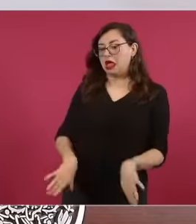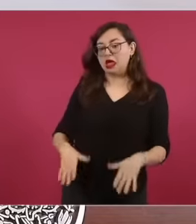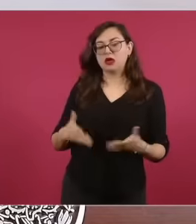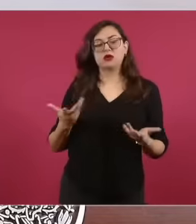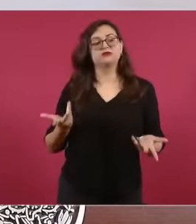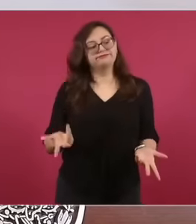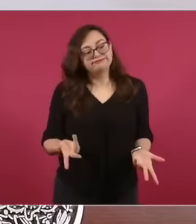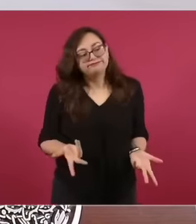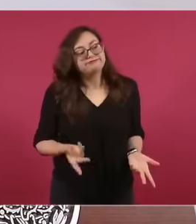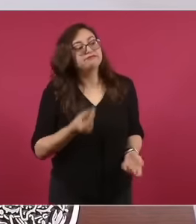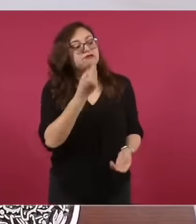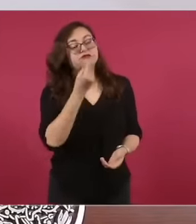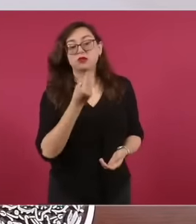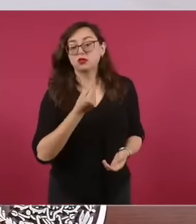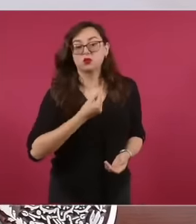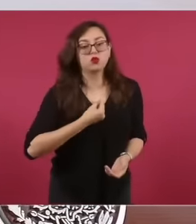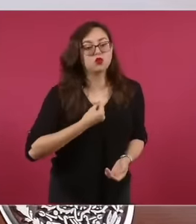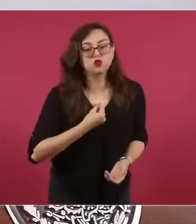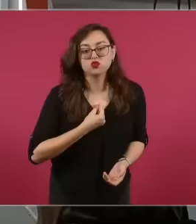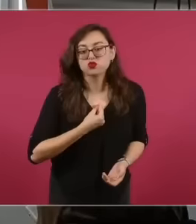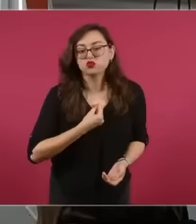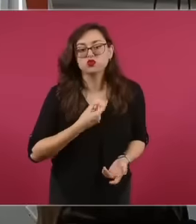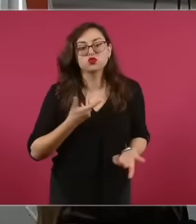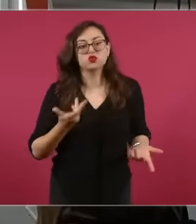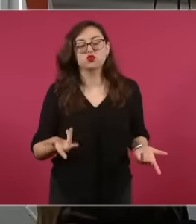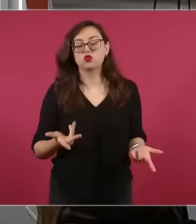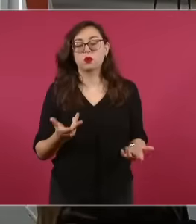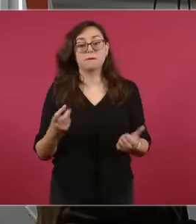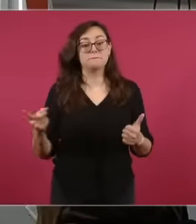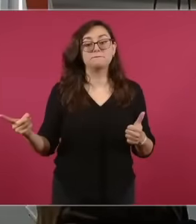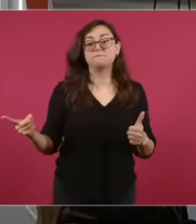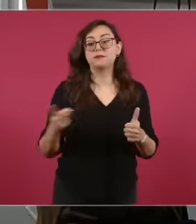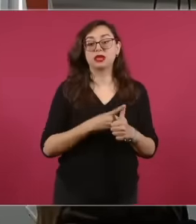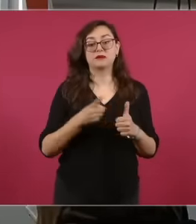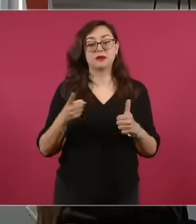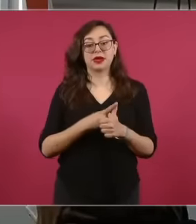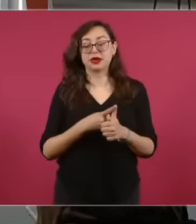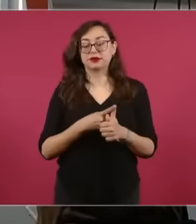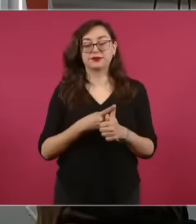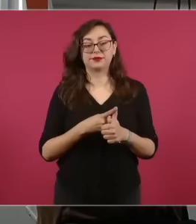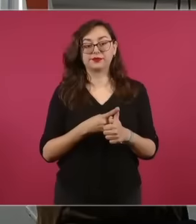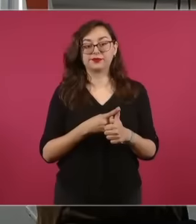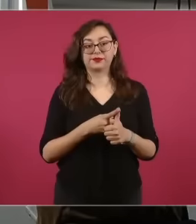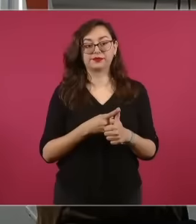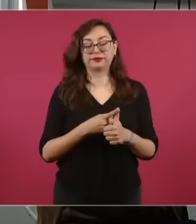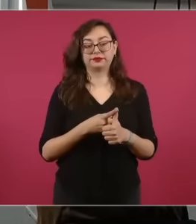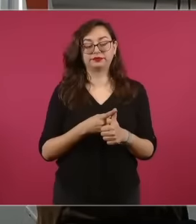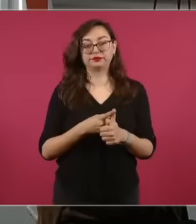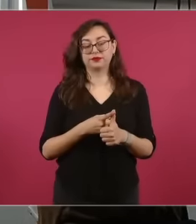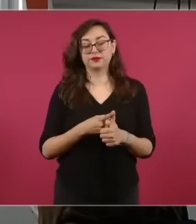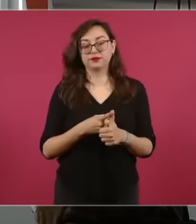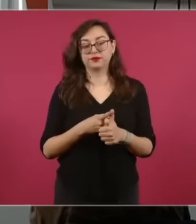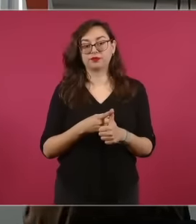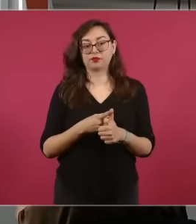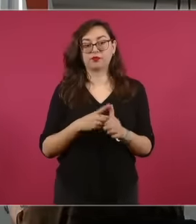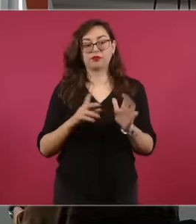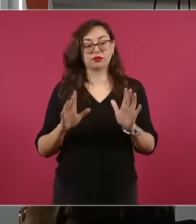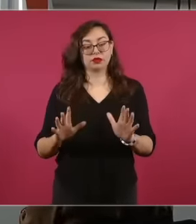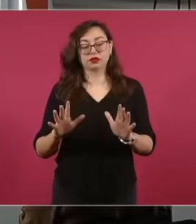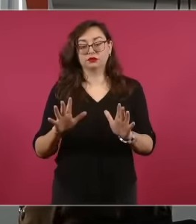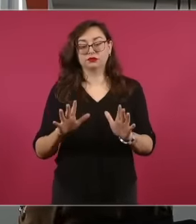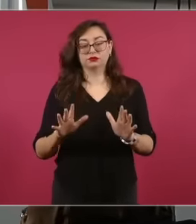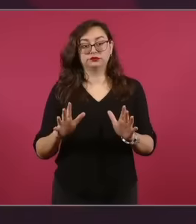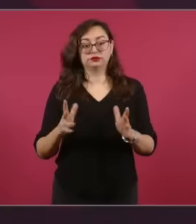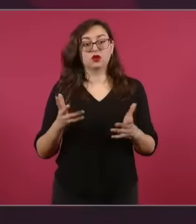todos debemos de poner por delante, por legítimos que sean, nuestros